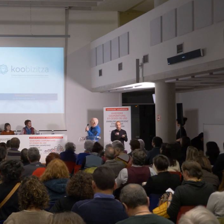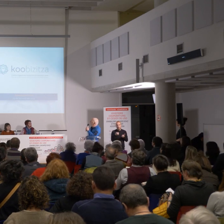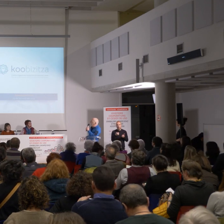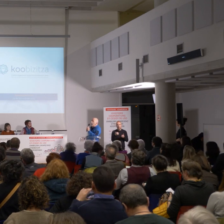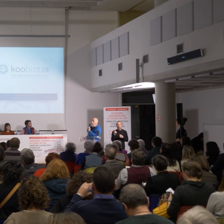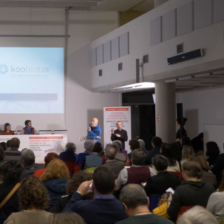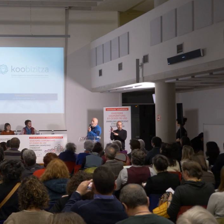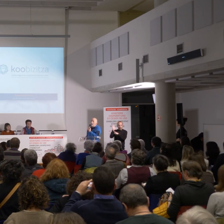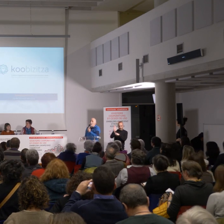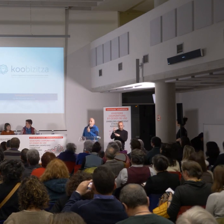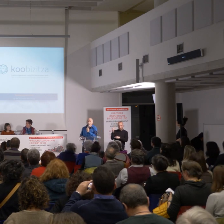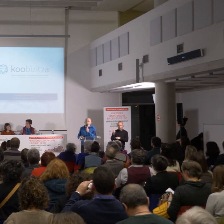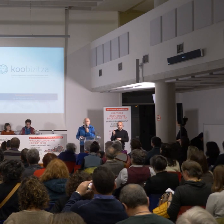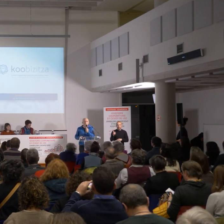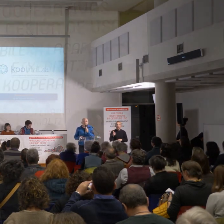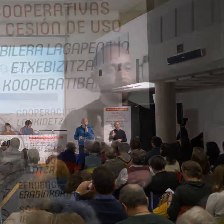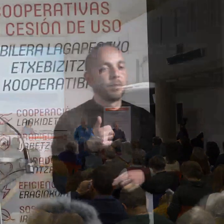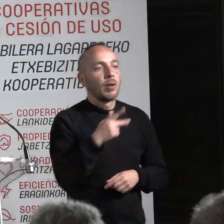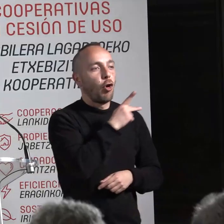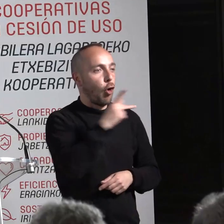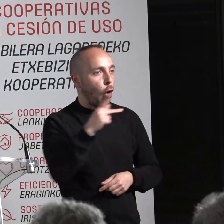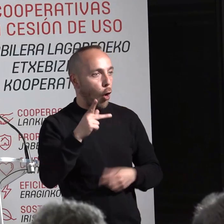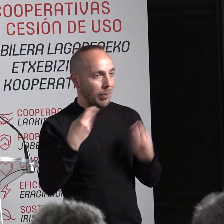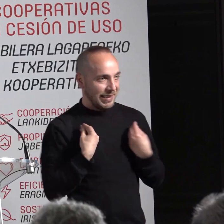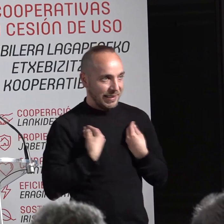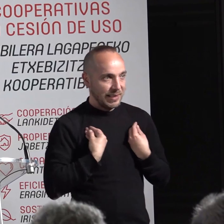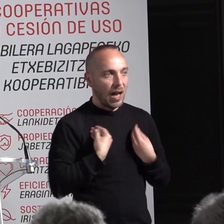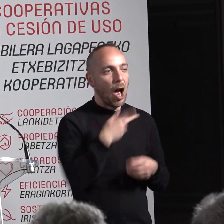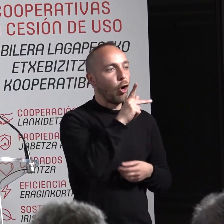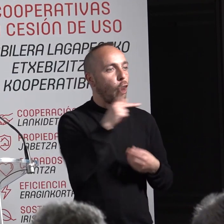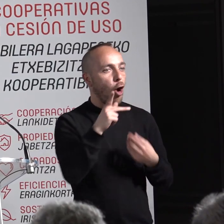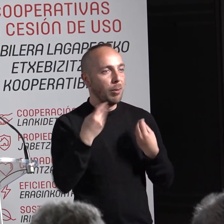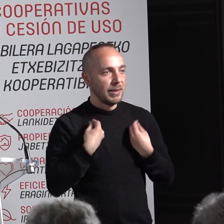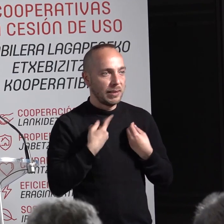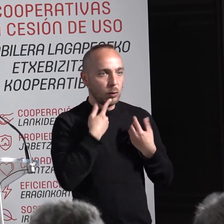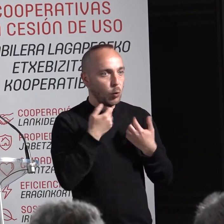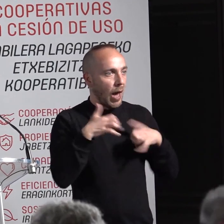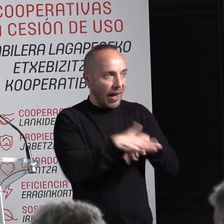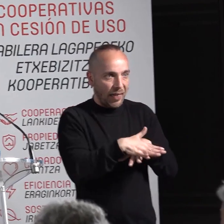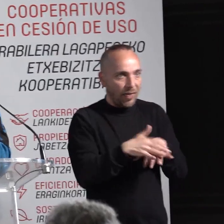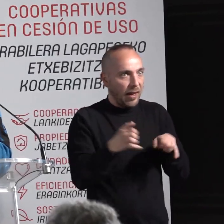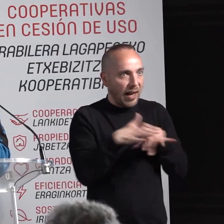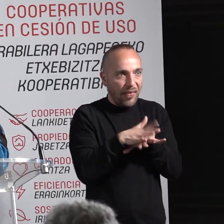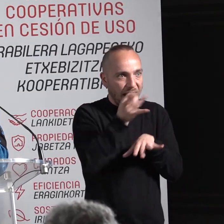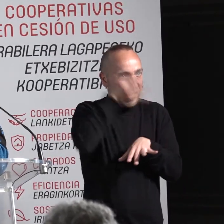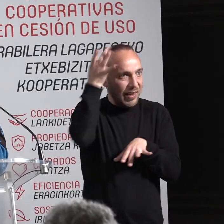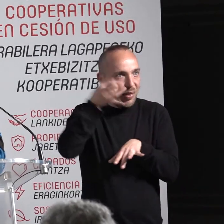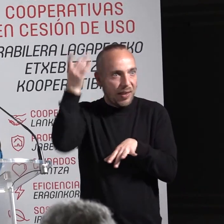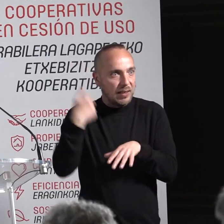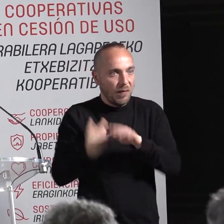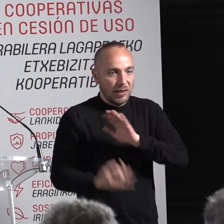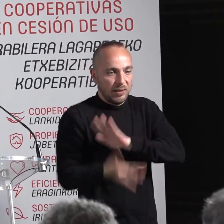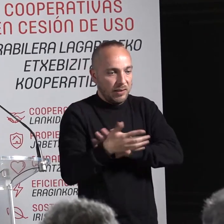presentación. Vamos a ver, Covisitza es una red de las iniciativas que de alguna forma estamos constituyendo en